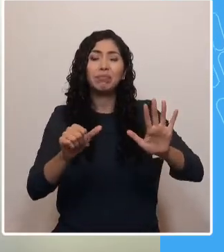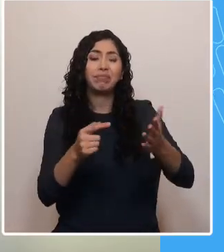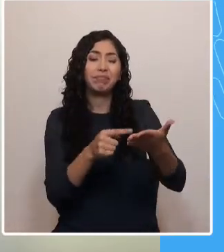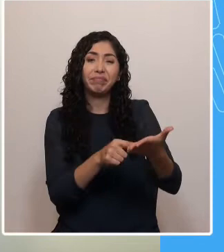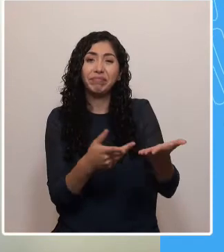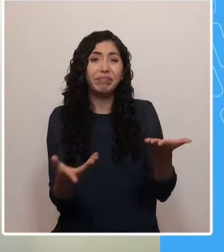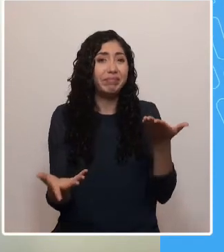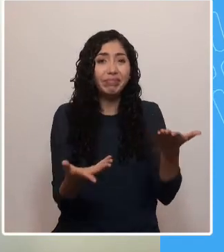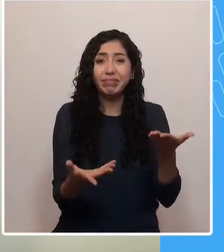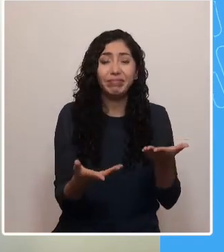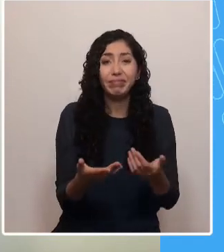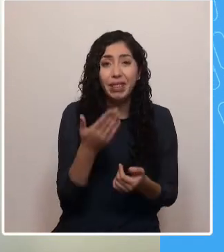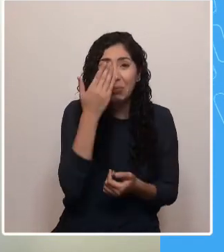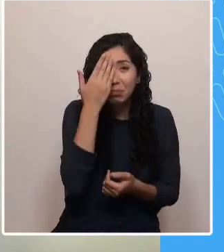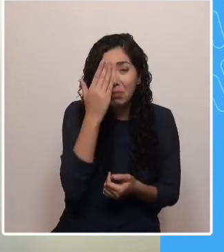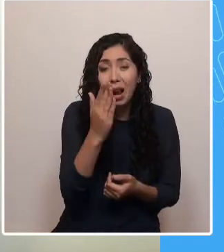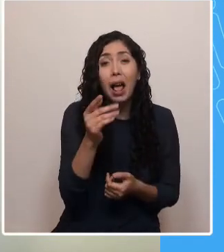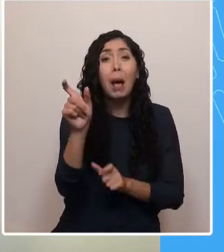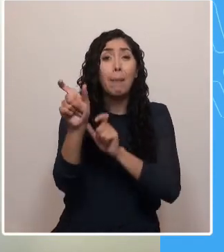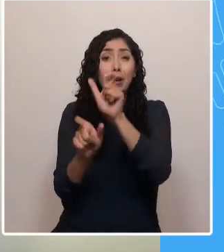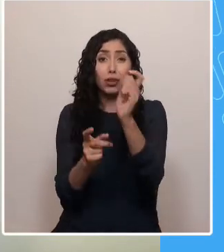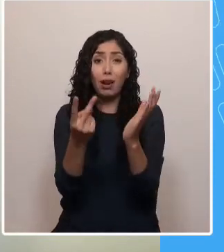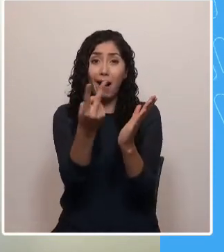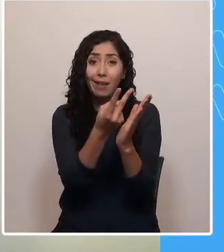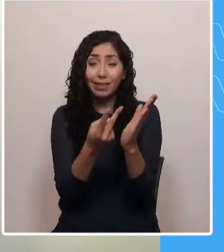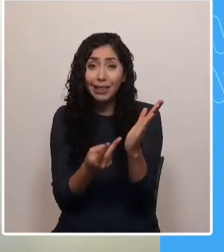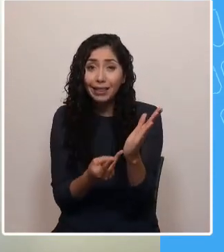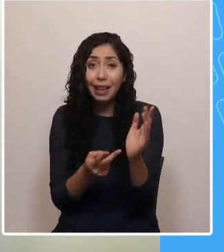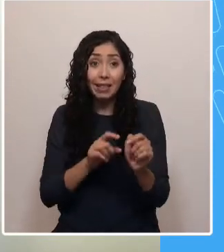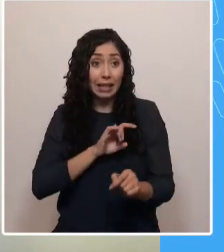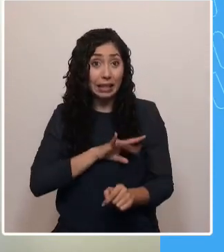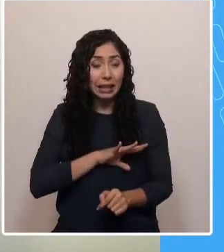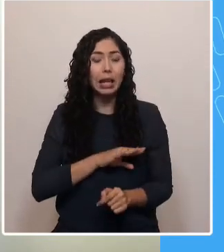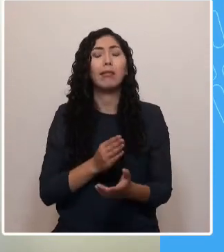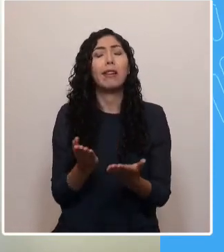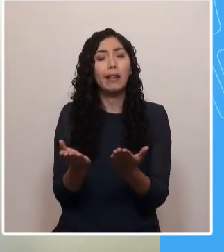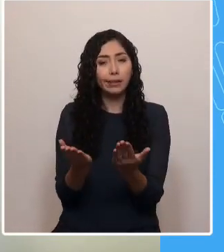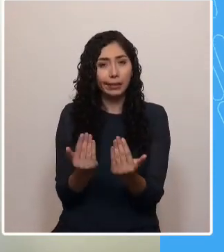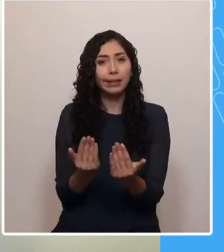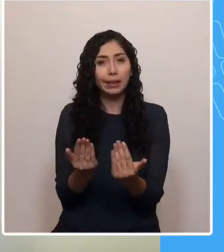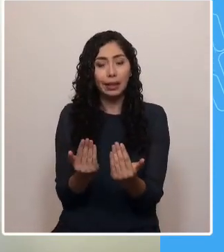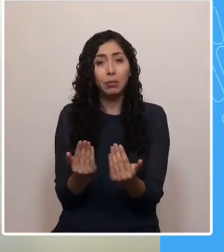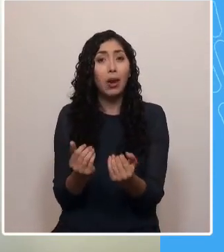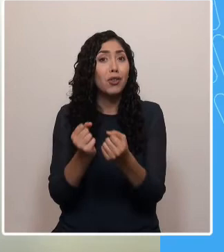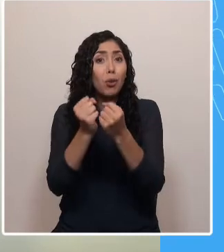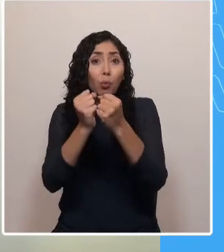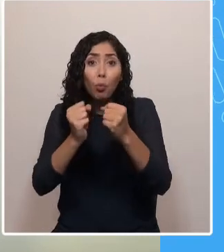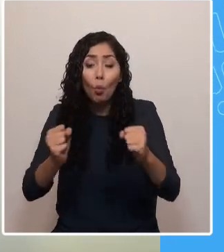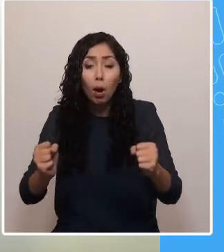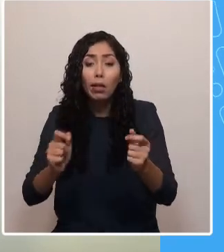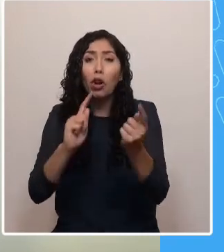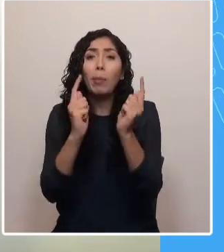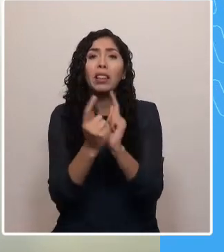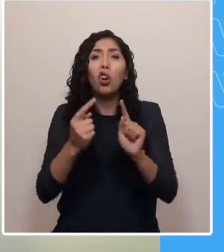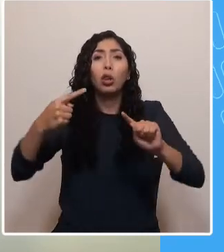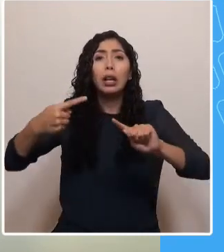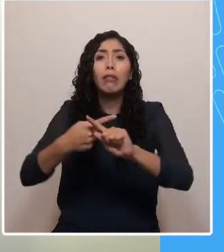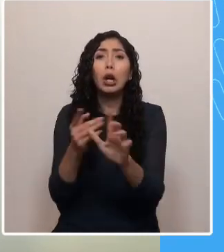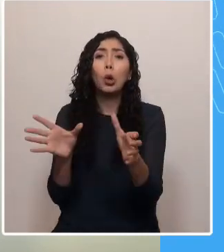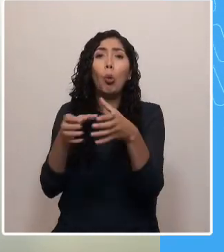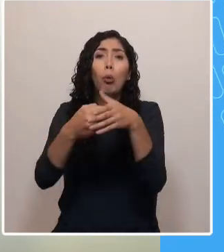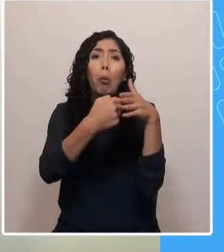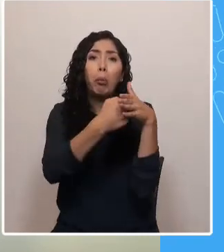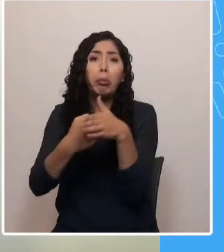este informe. Los artistas y creativos de Chile se lo merecen y no pueden convertirse en otro grupo trasquilado por esta